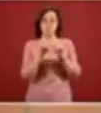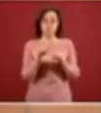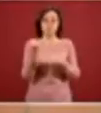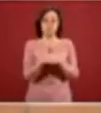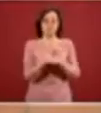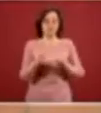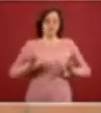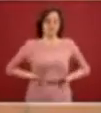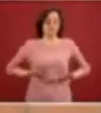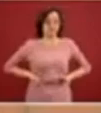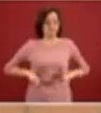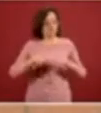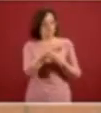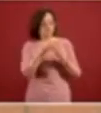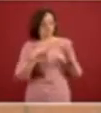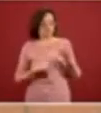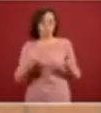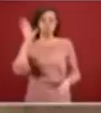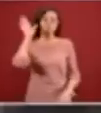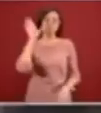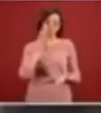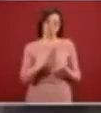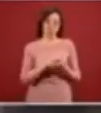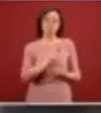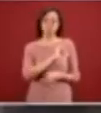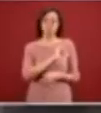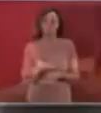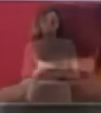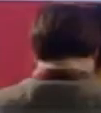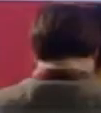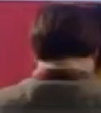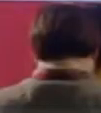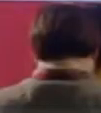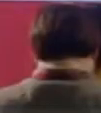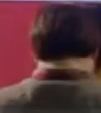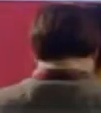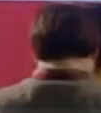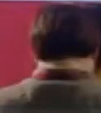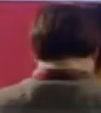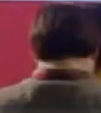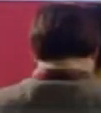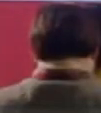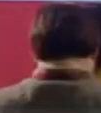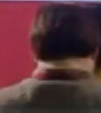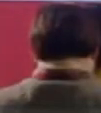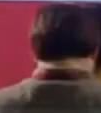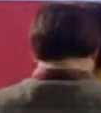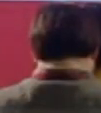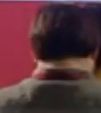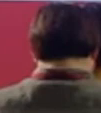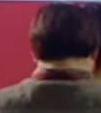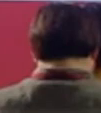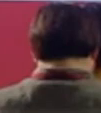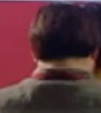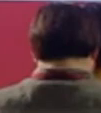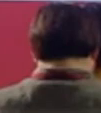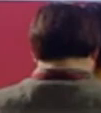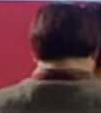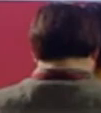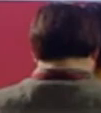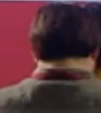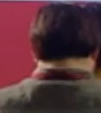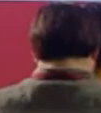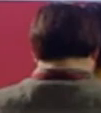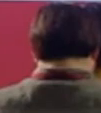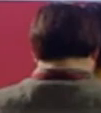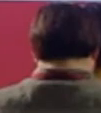Hago énfasis y les pido aquí mucha atención. En este momento no hay un desabasto de sangre en el país, pero